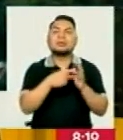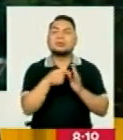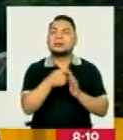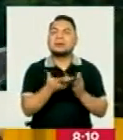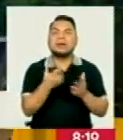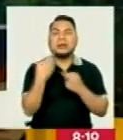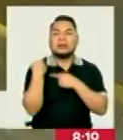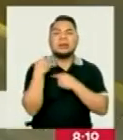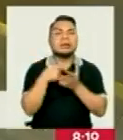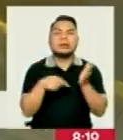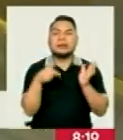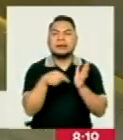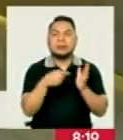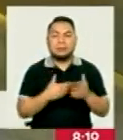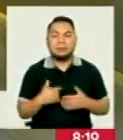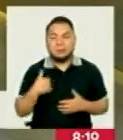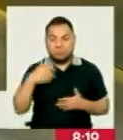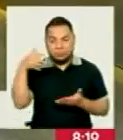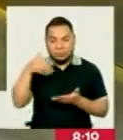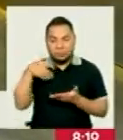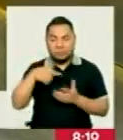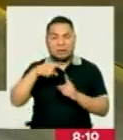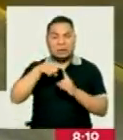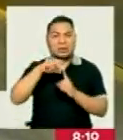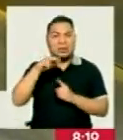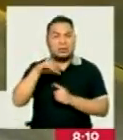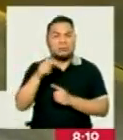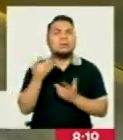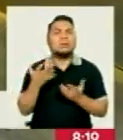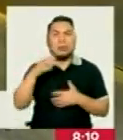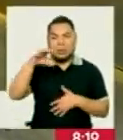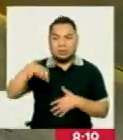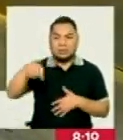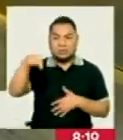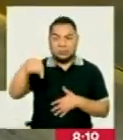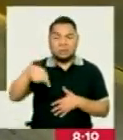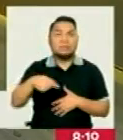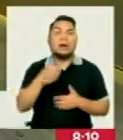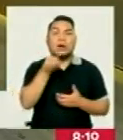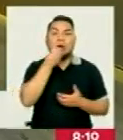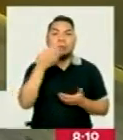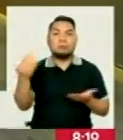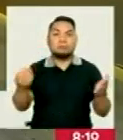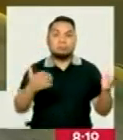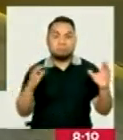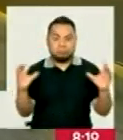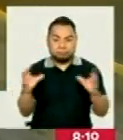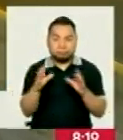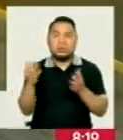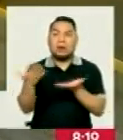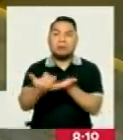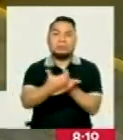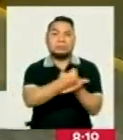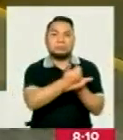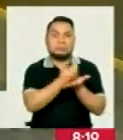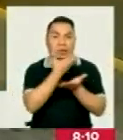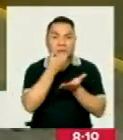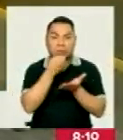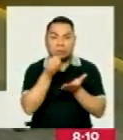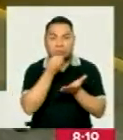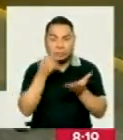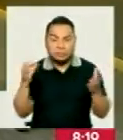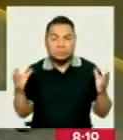a la mente lo que hemos estudiado en el colegio. Los tambos eran los centros donde se acopiaban los alimentos que nos pudieran garantizar, ¿no?,